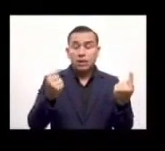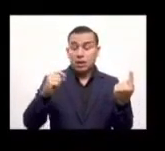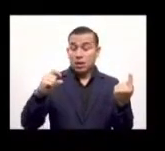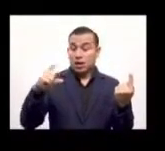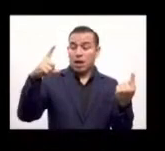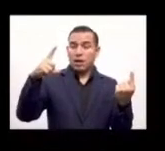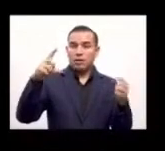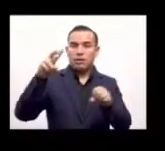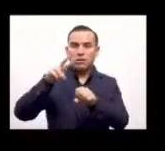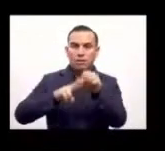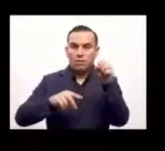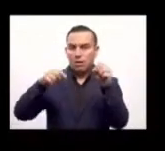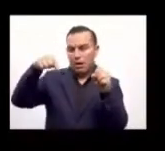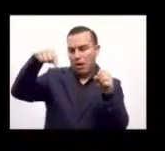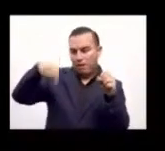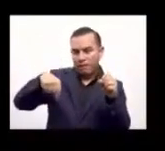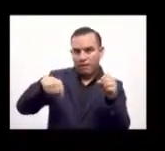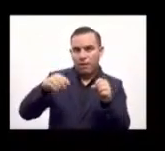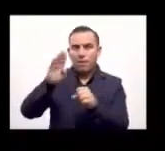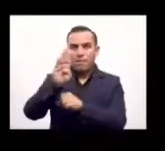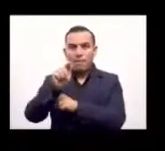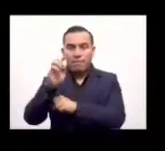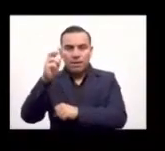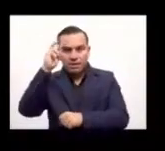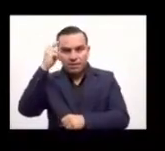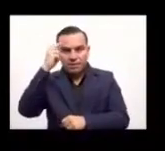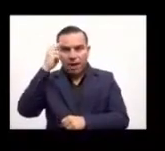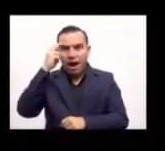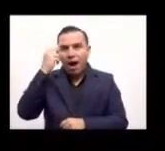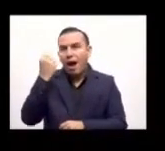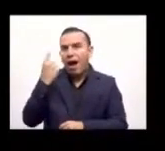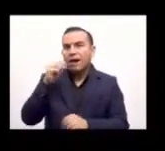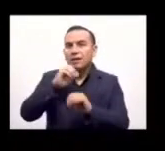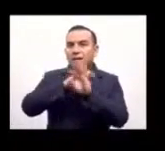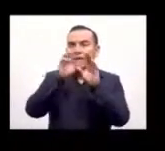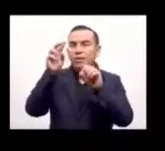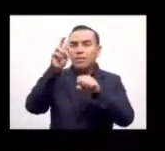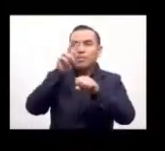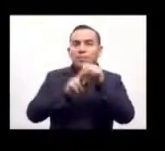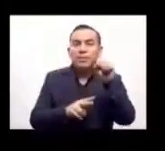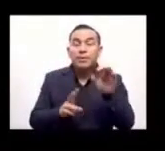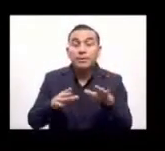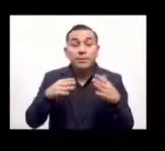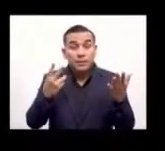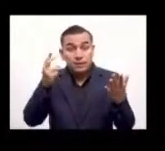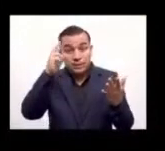quiero pensar. Oye, mal. Marco, fíjate, que mencionaste algo bien interesante ahorita.